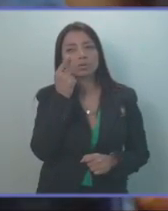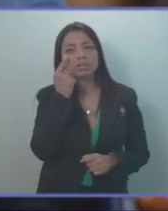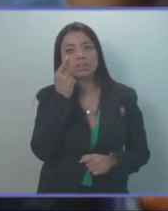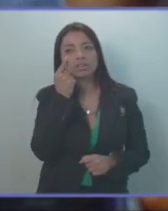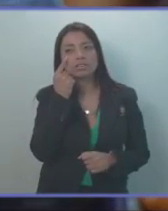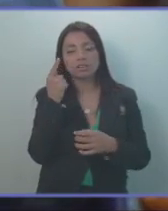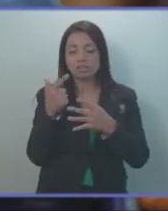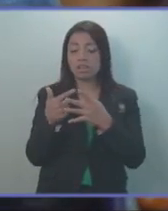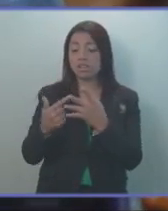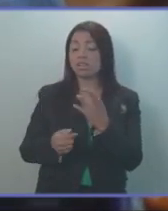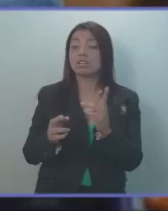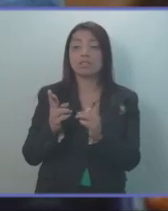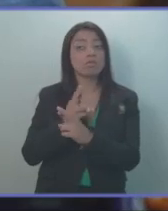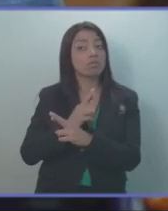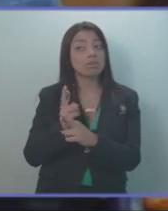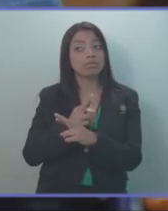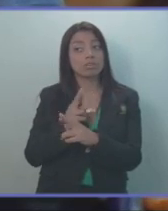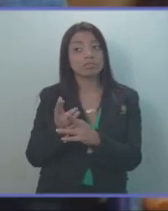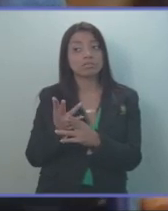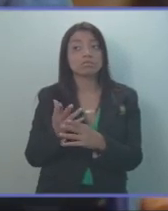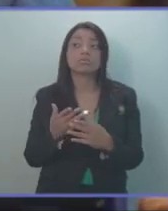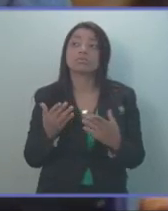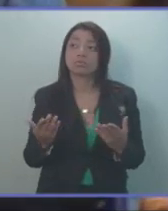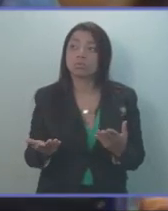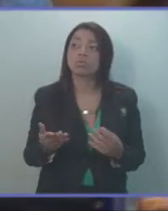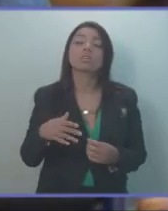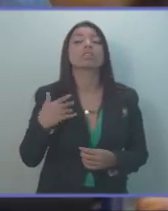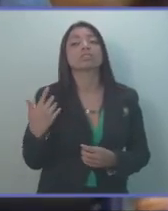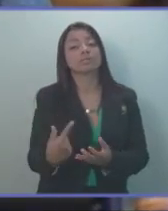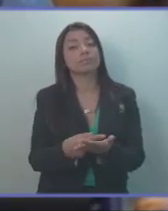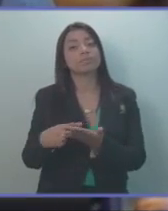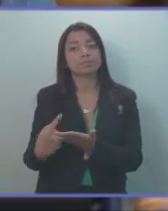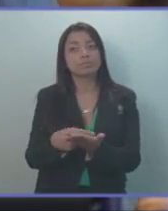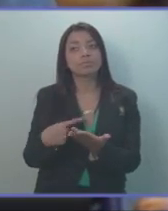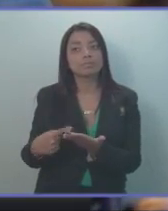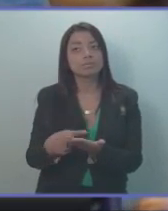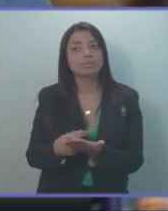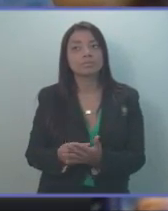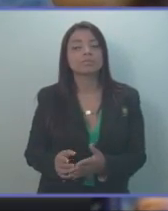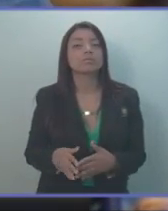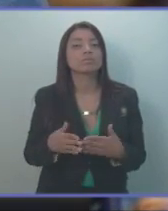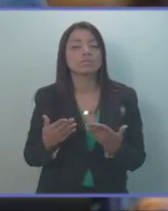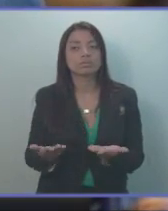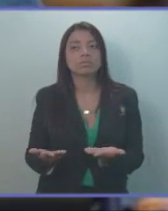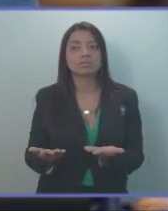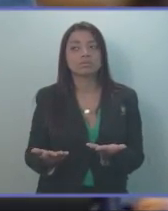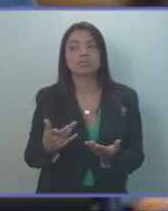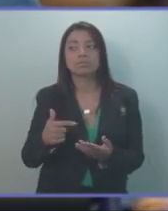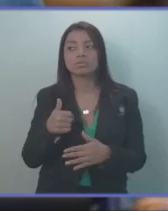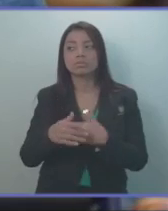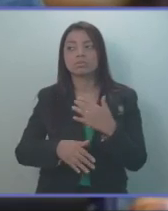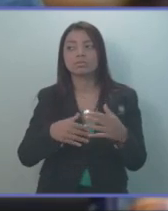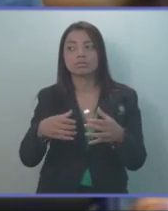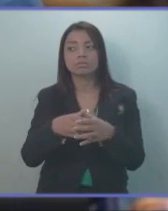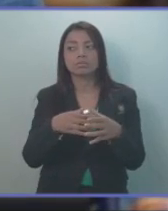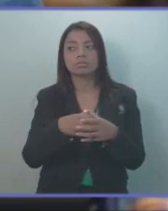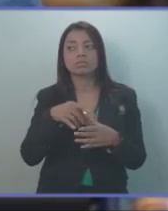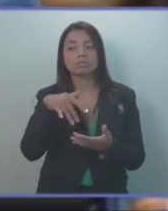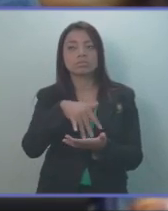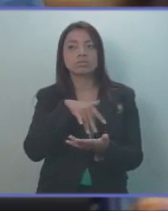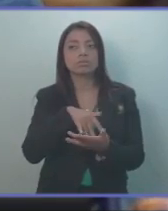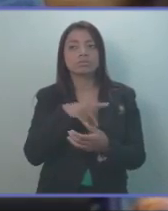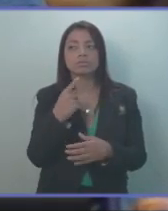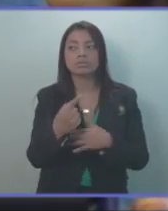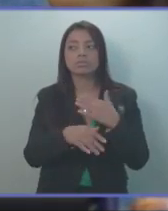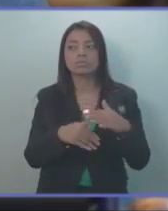las reformas planteadas cuando las vayamos a discutir, porque hay un buen segmento de la población de